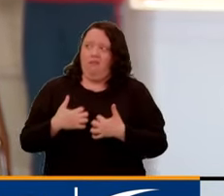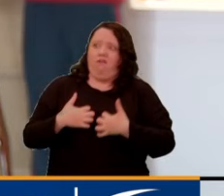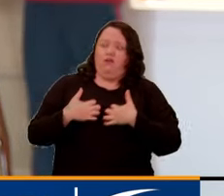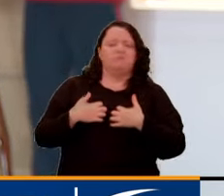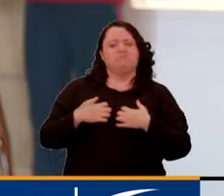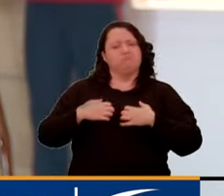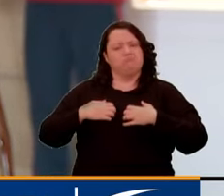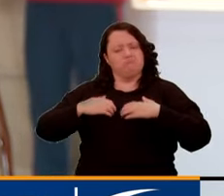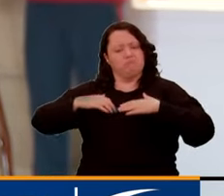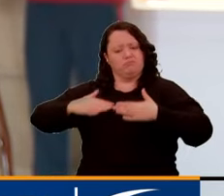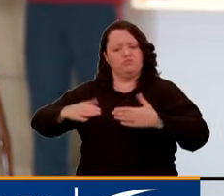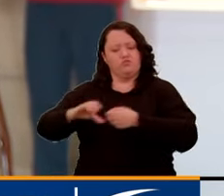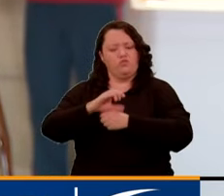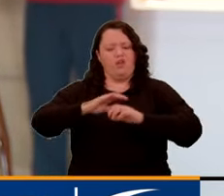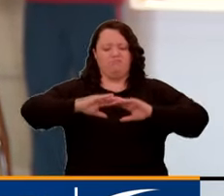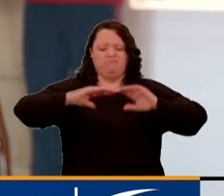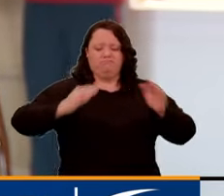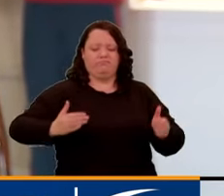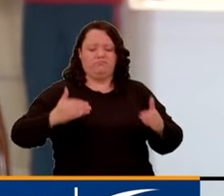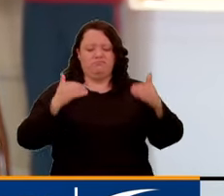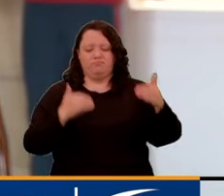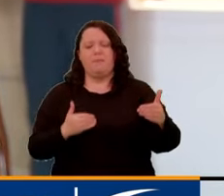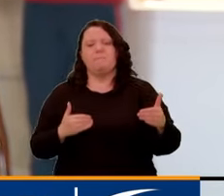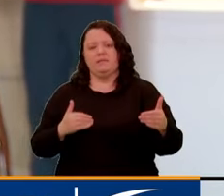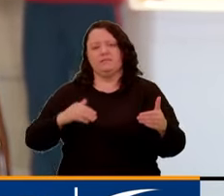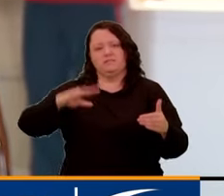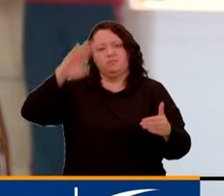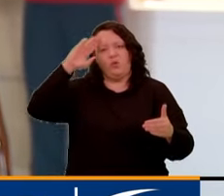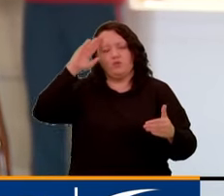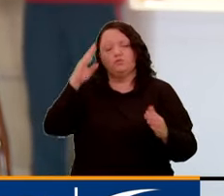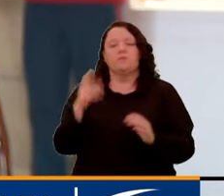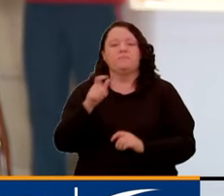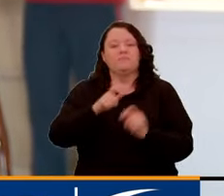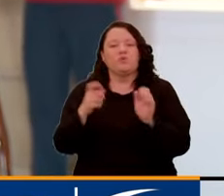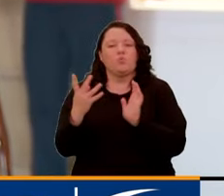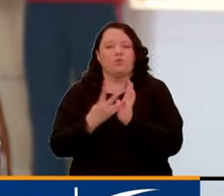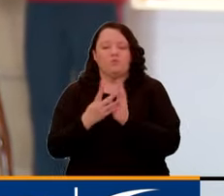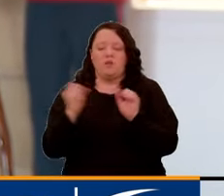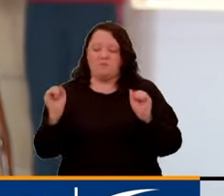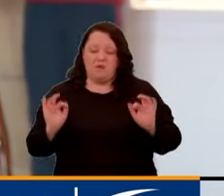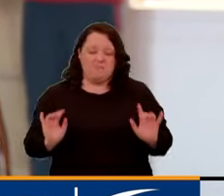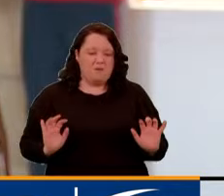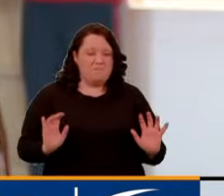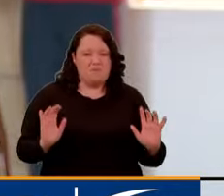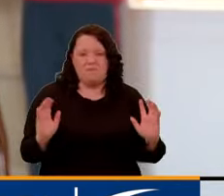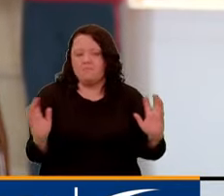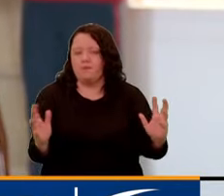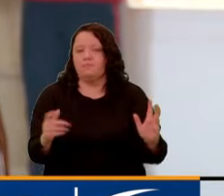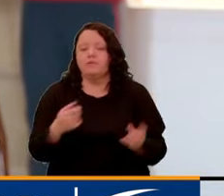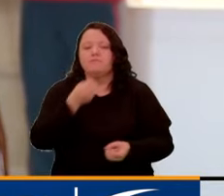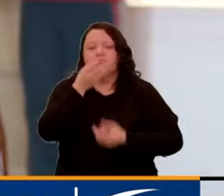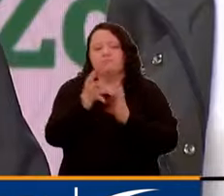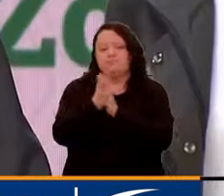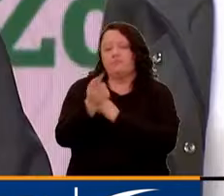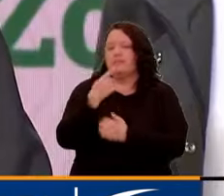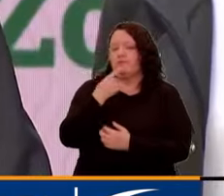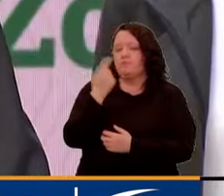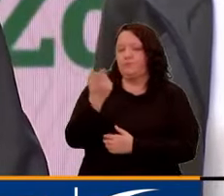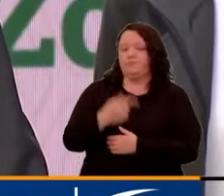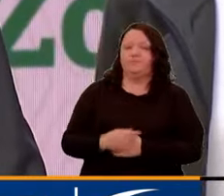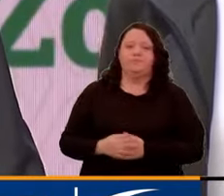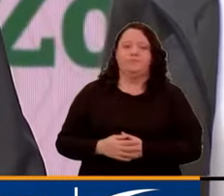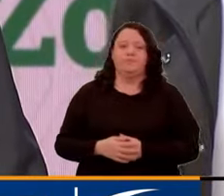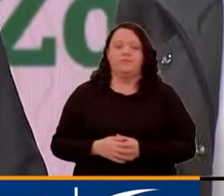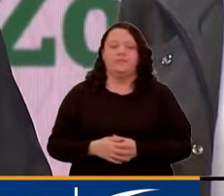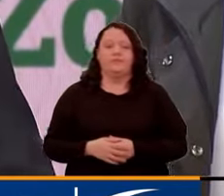va a blindar a la ciudad habla de más presencia de la policía 4000 uniformados y esto fue lo que expresó